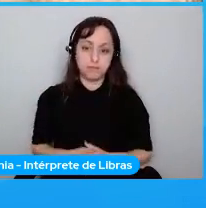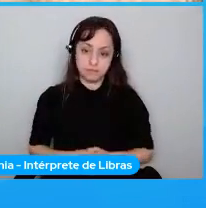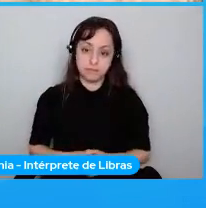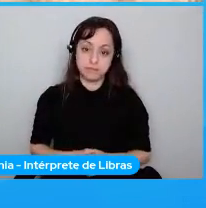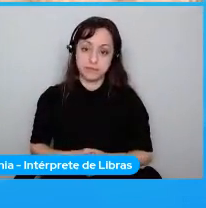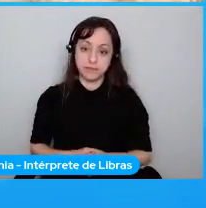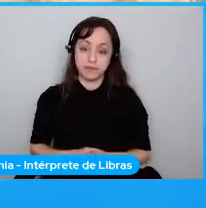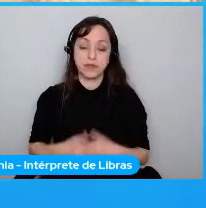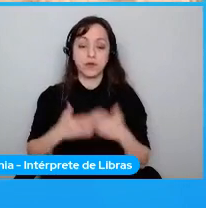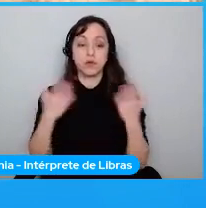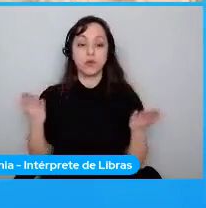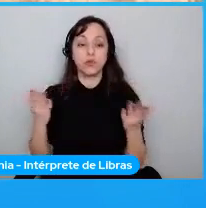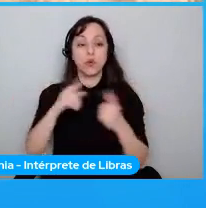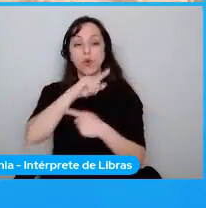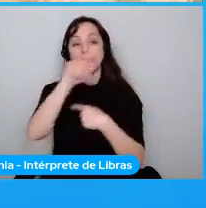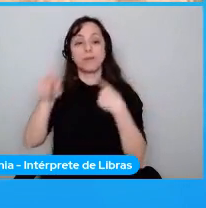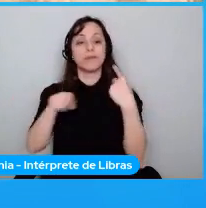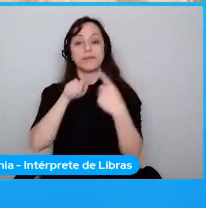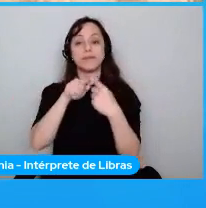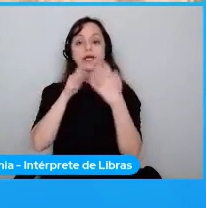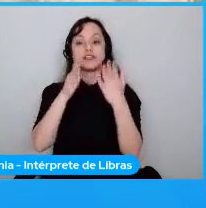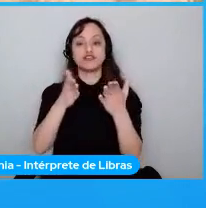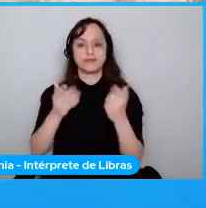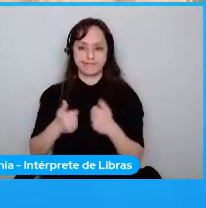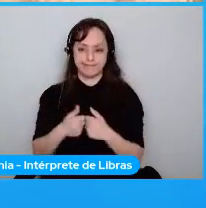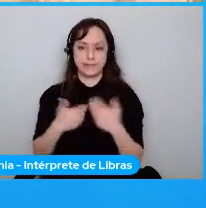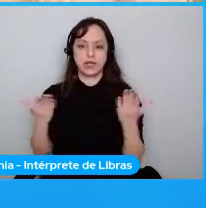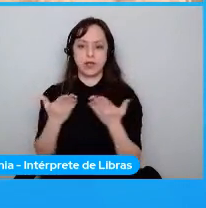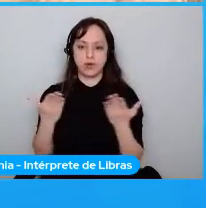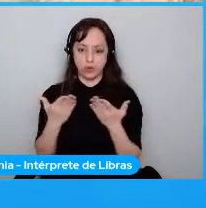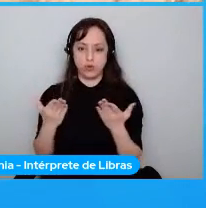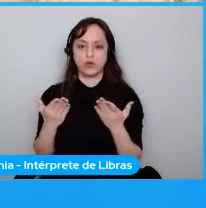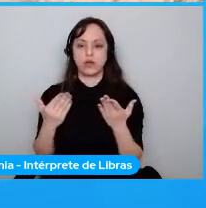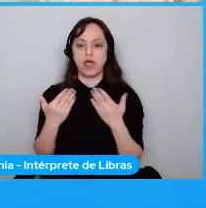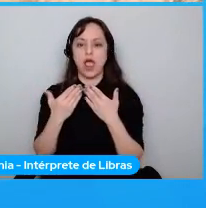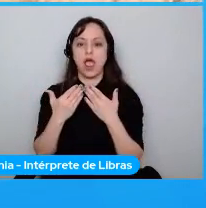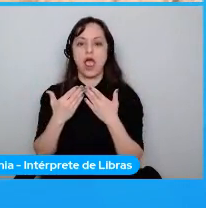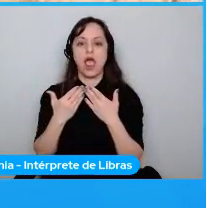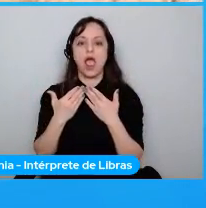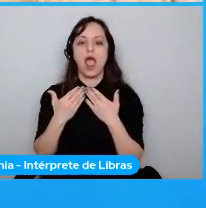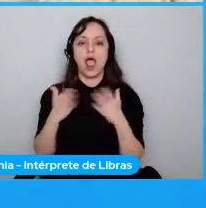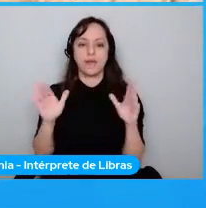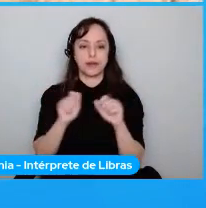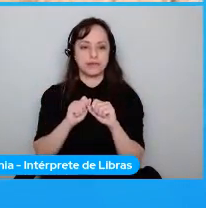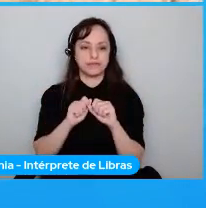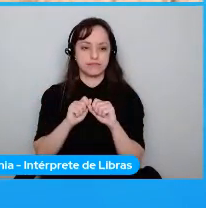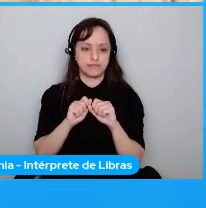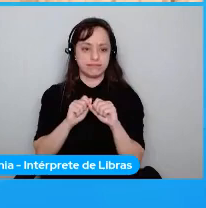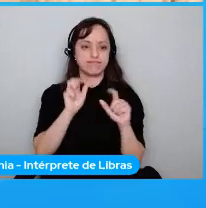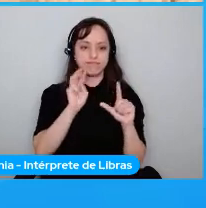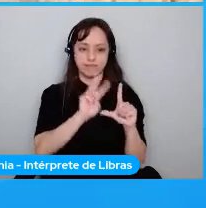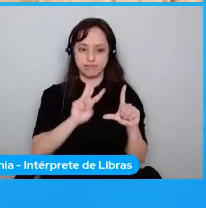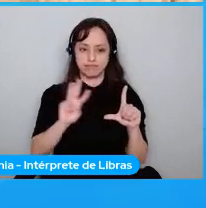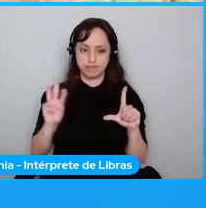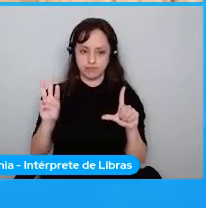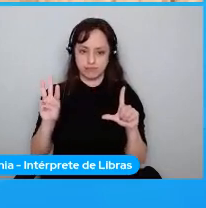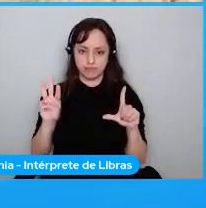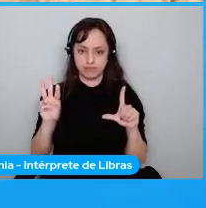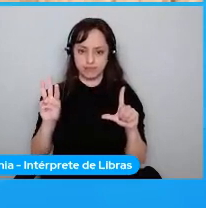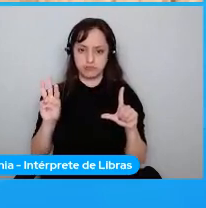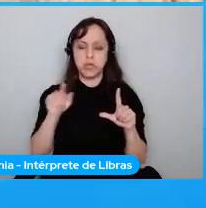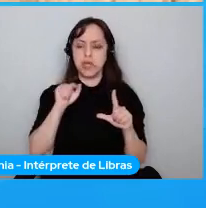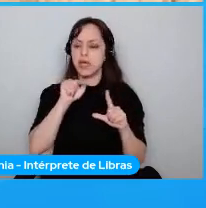¿Cuál es el norte? Déjenme abrirles una página. ¿Cuál es el norte de todo este